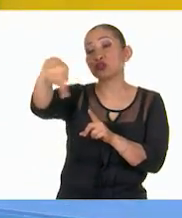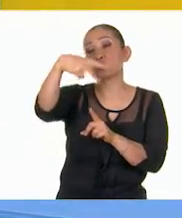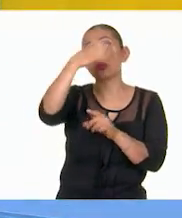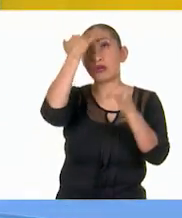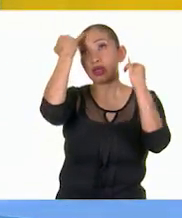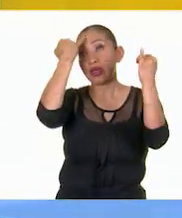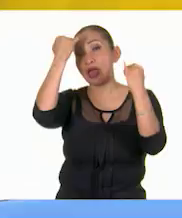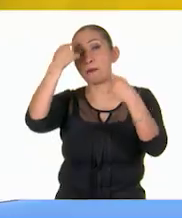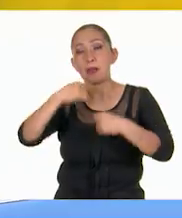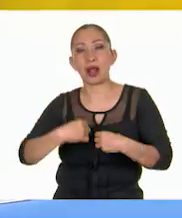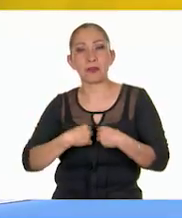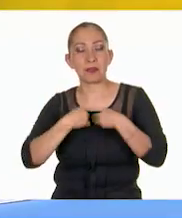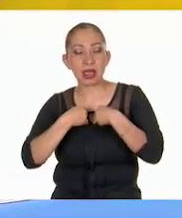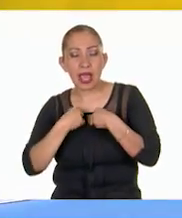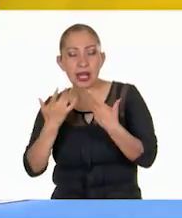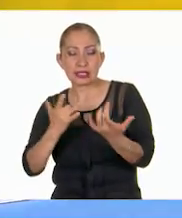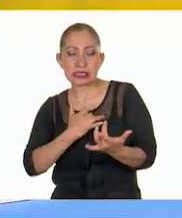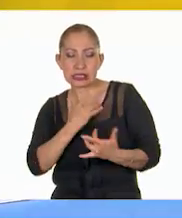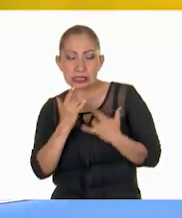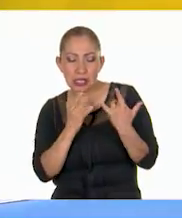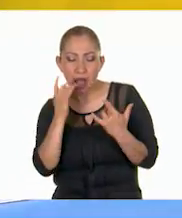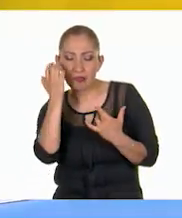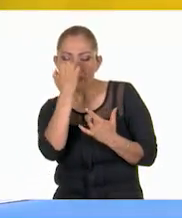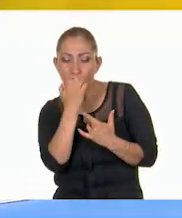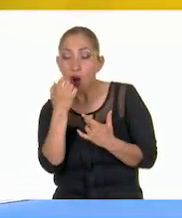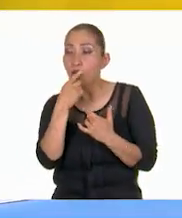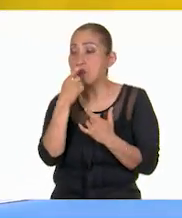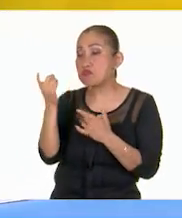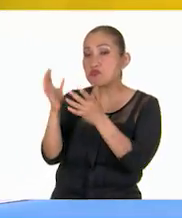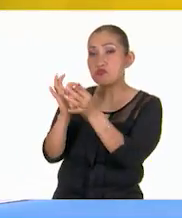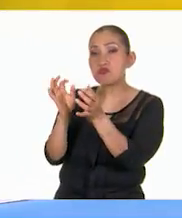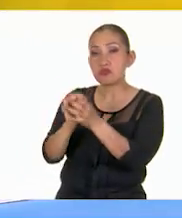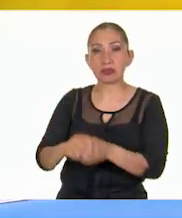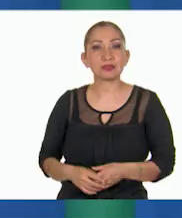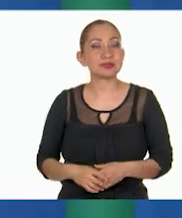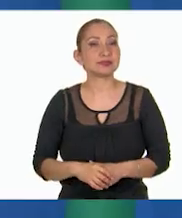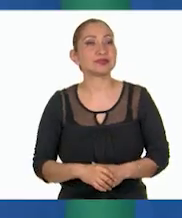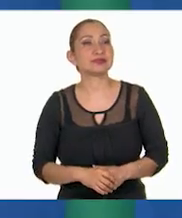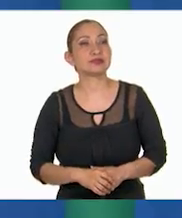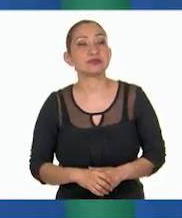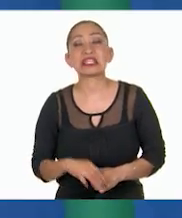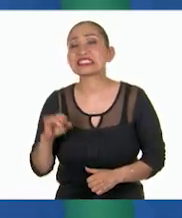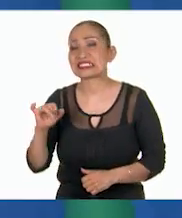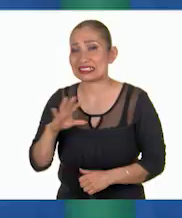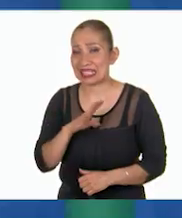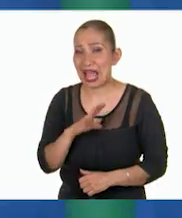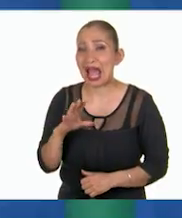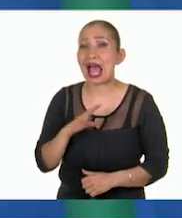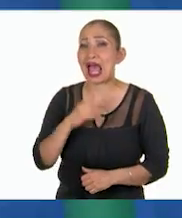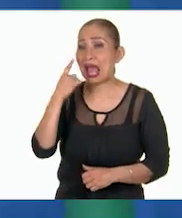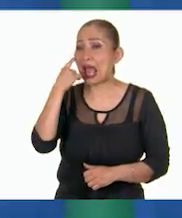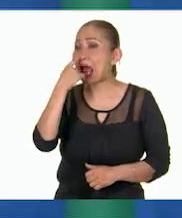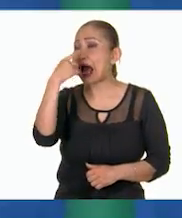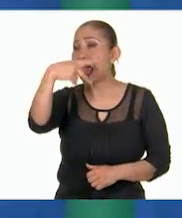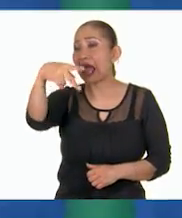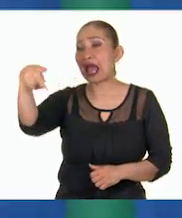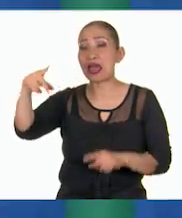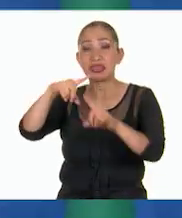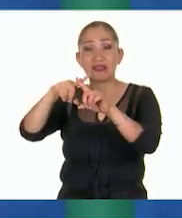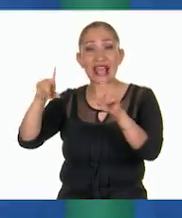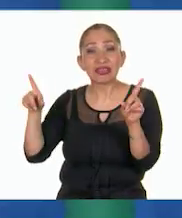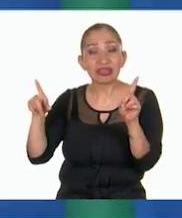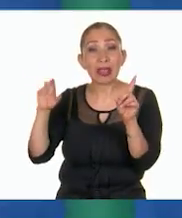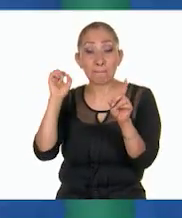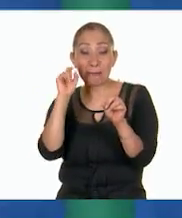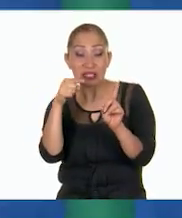para vivirlo, interpretarlo y contarlo inevitablemente. Y aunque existan visiones y versiones opuestas de